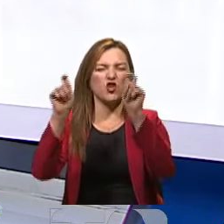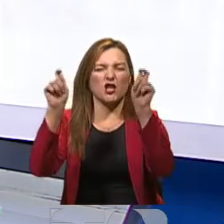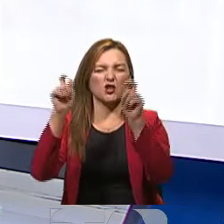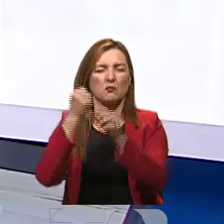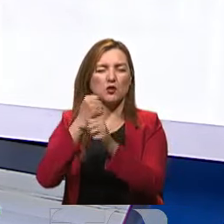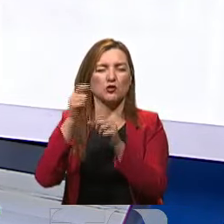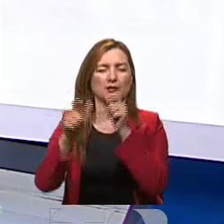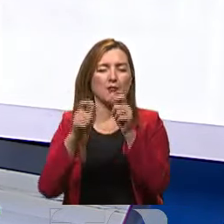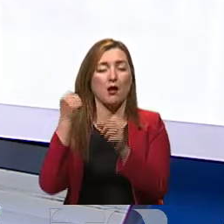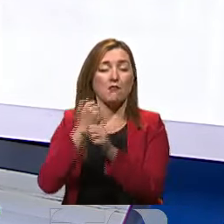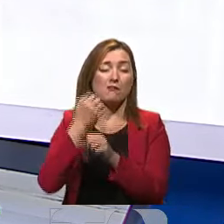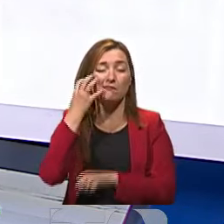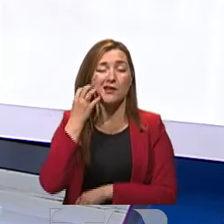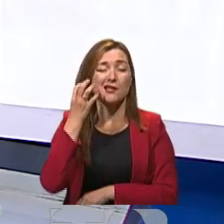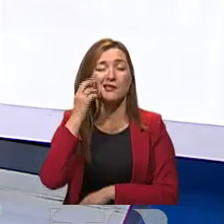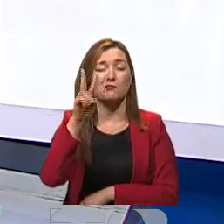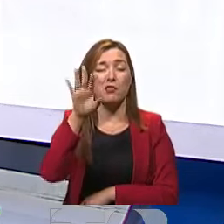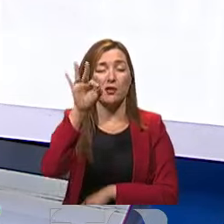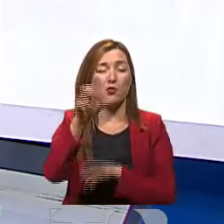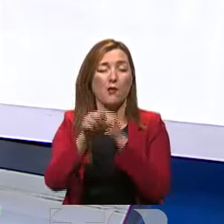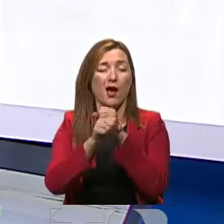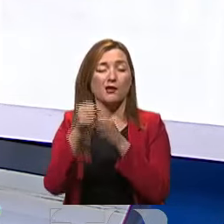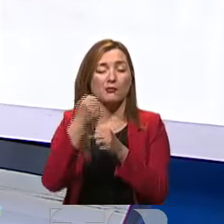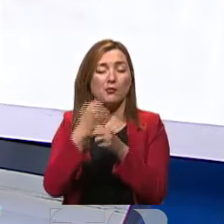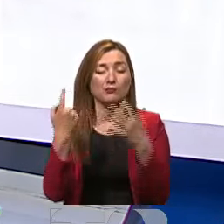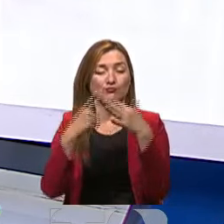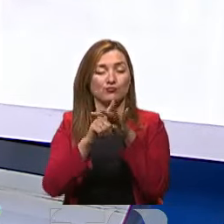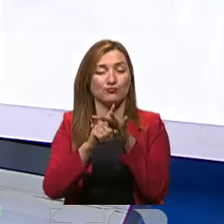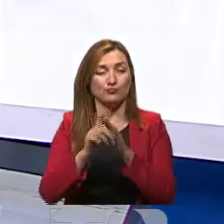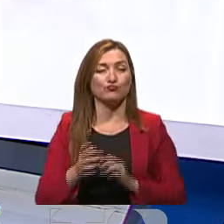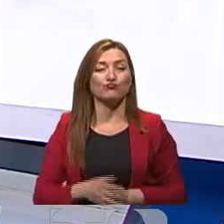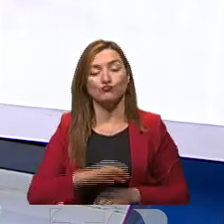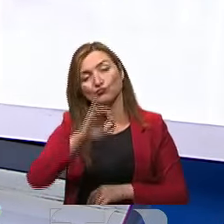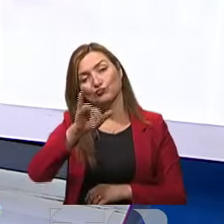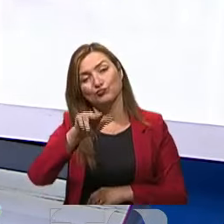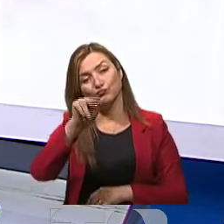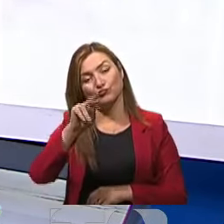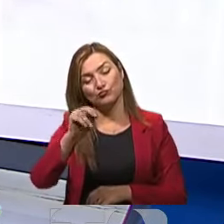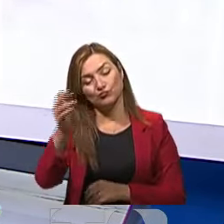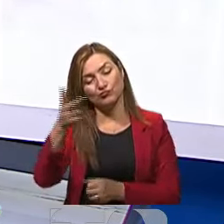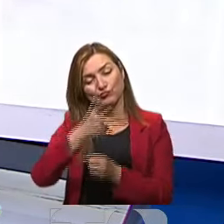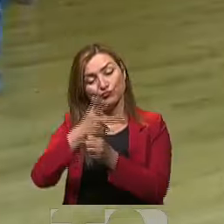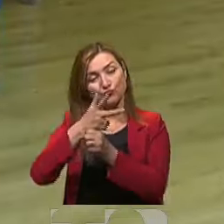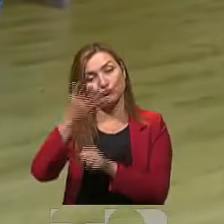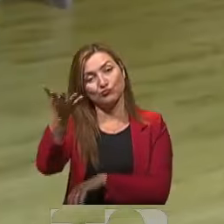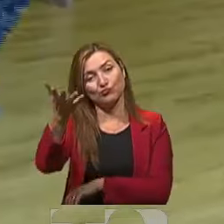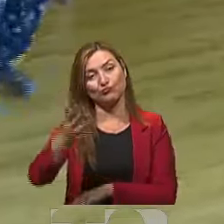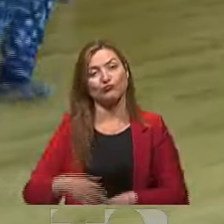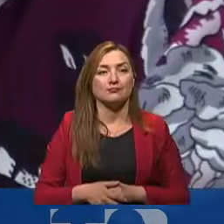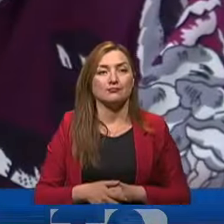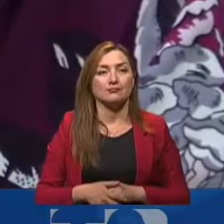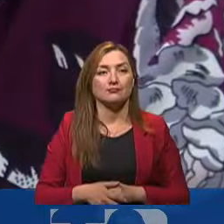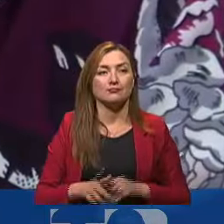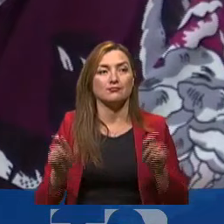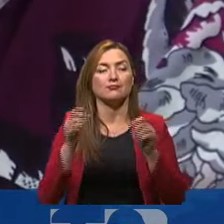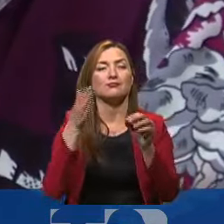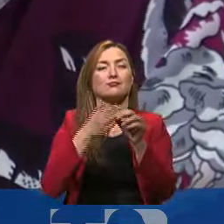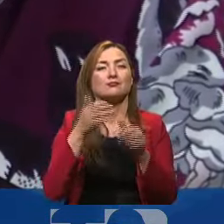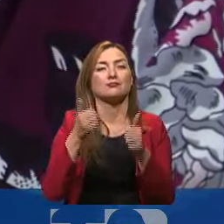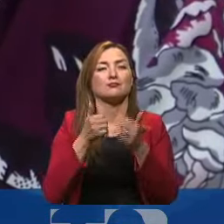ya 29 años por la inclusión. Nuestro compañero Juan Miguel Rodríguez nos preparó el siguiente reportaje. Veamos.